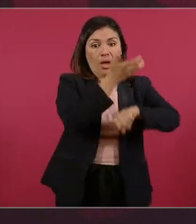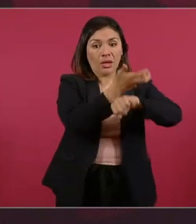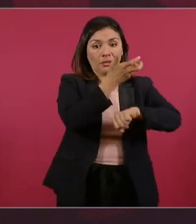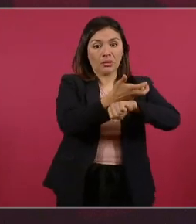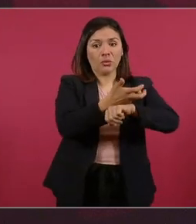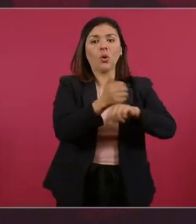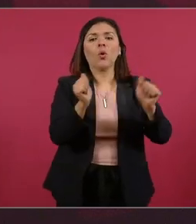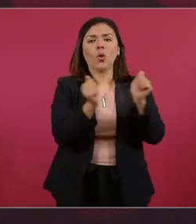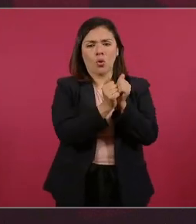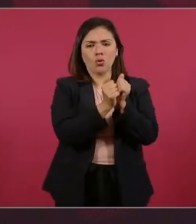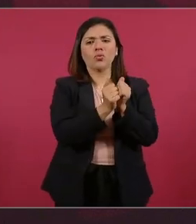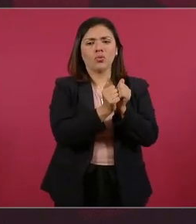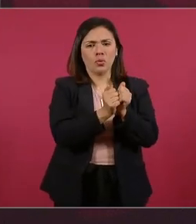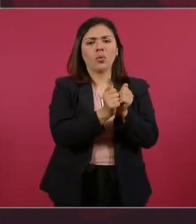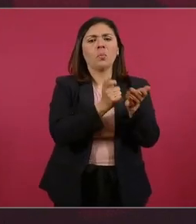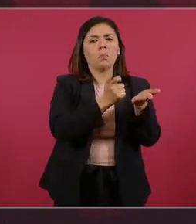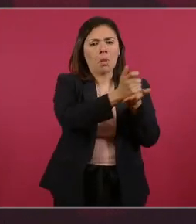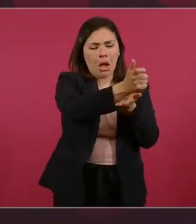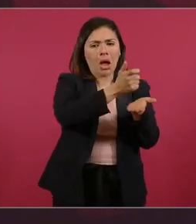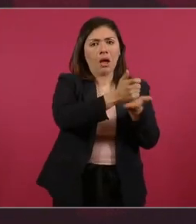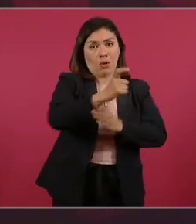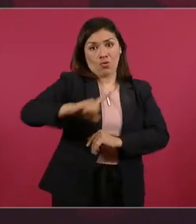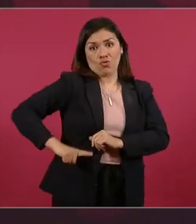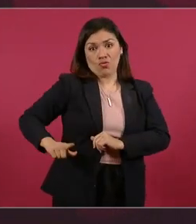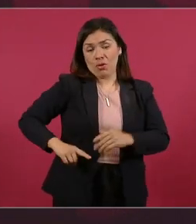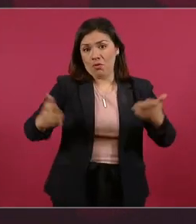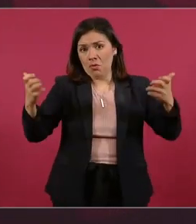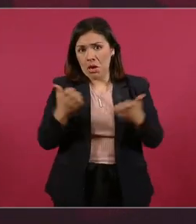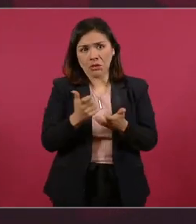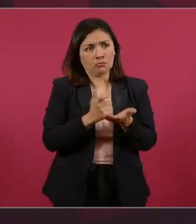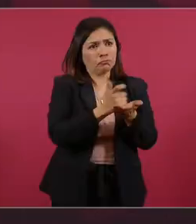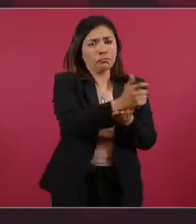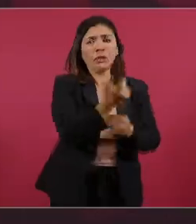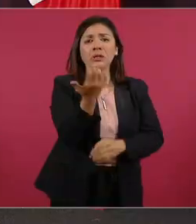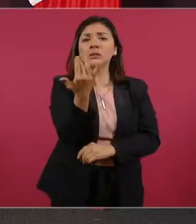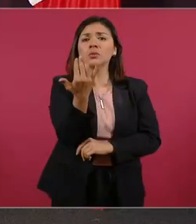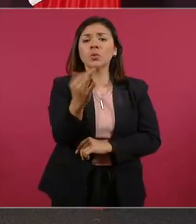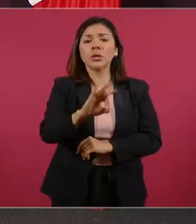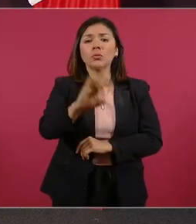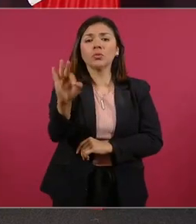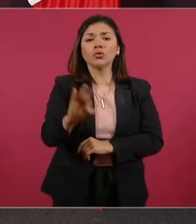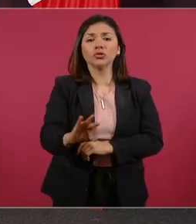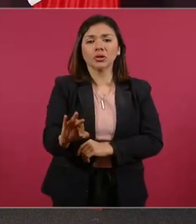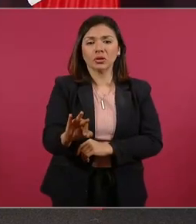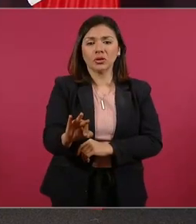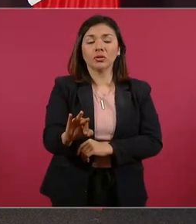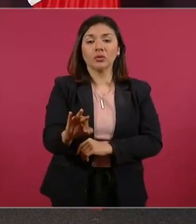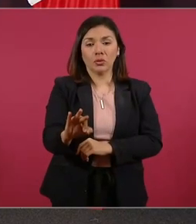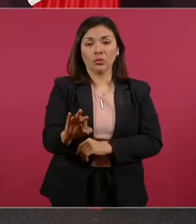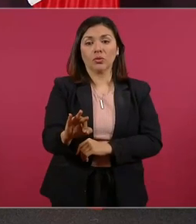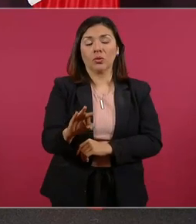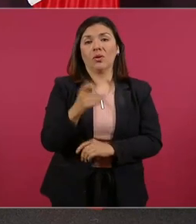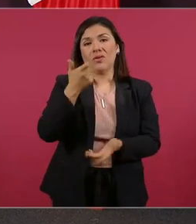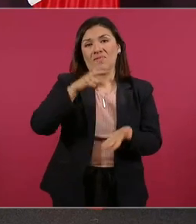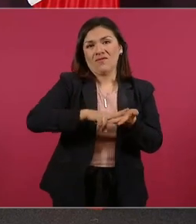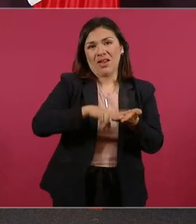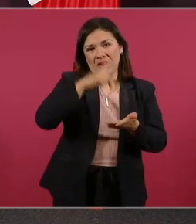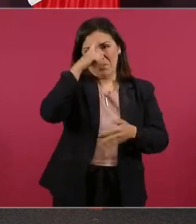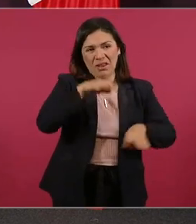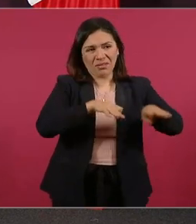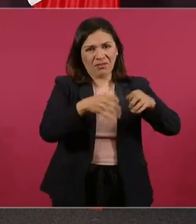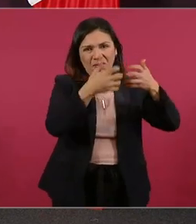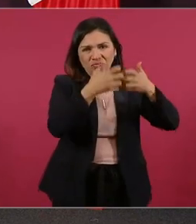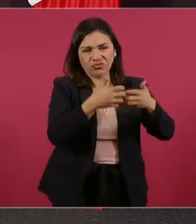le pagan o recibe del gobierno el 50% de su costo de producción